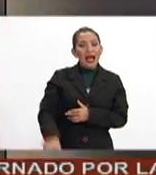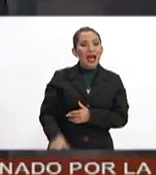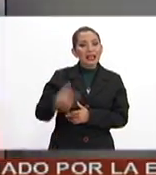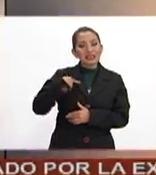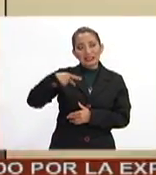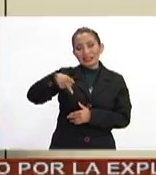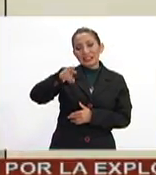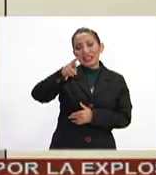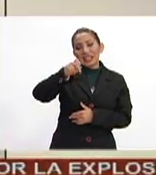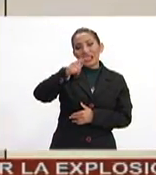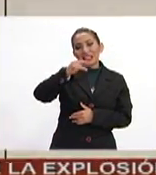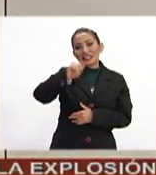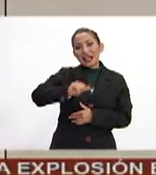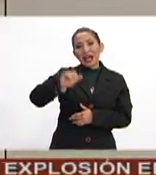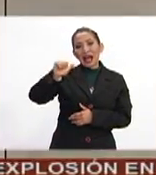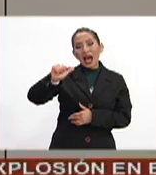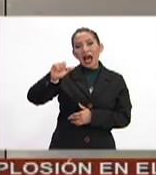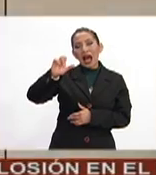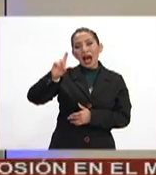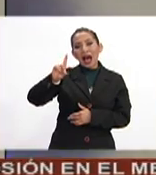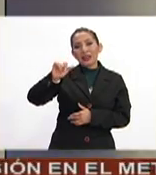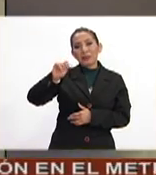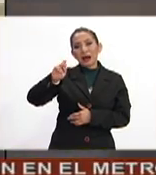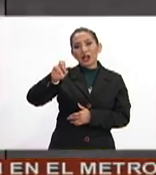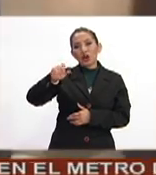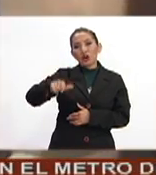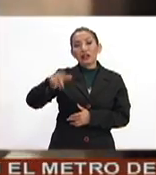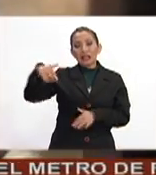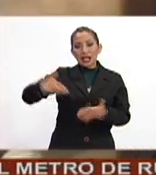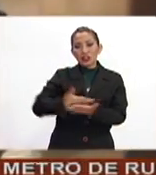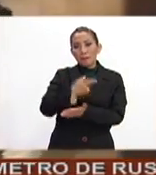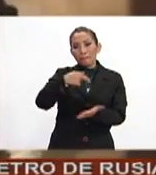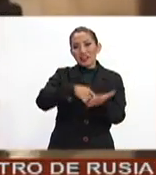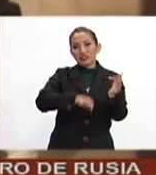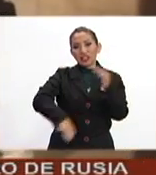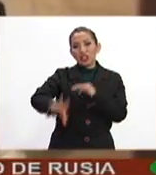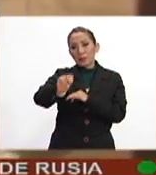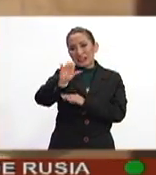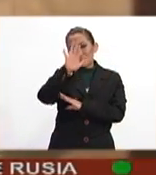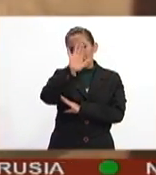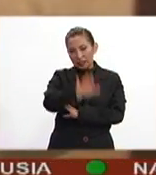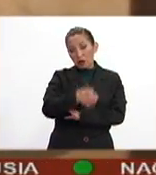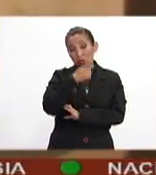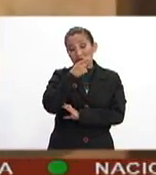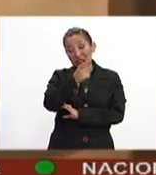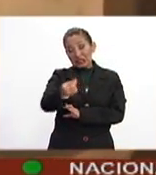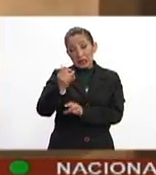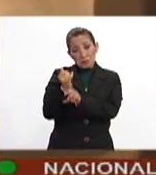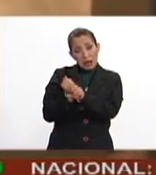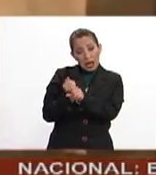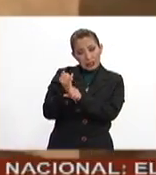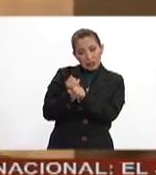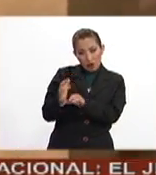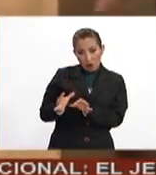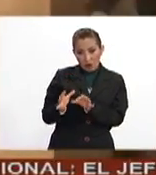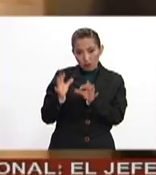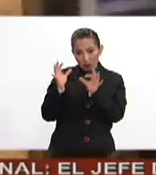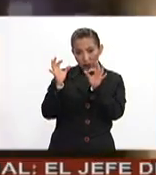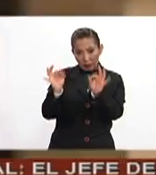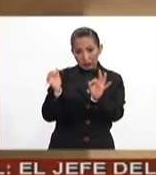de Kirguistán, Akbarjon Yalilov, nacido en 1995, según